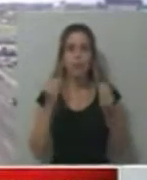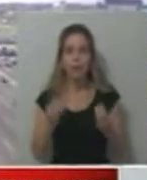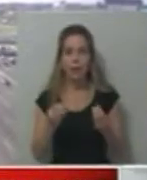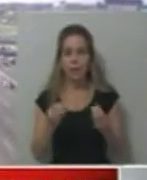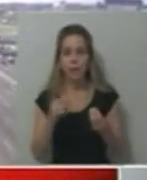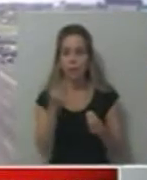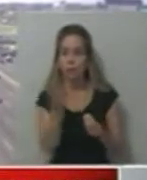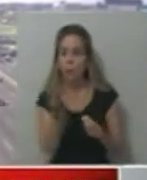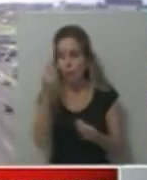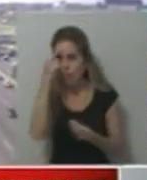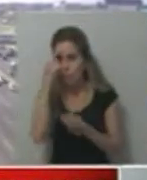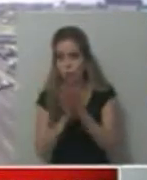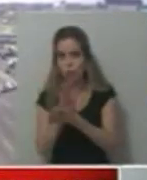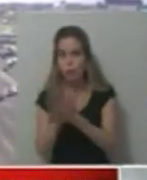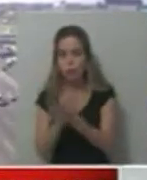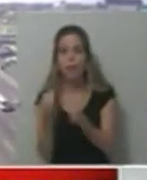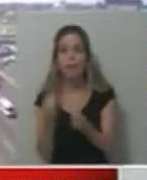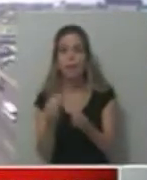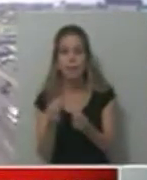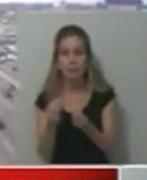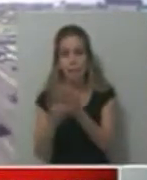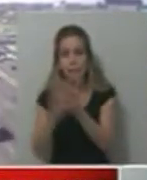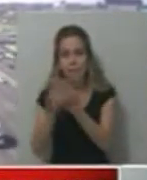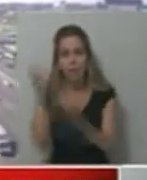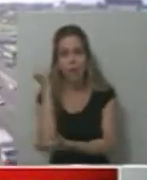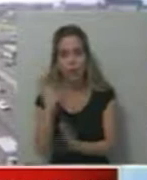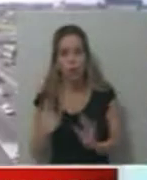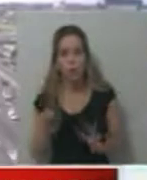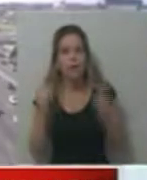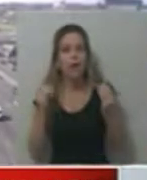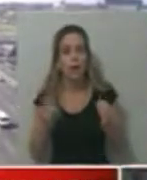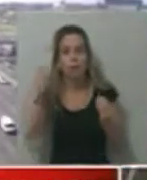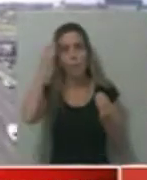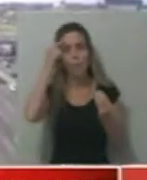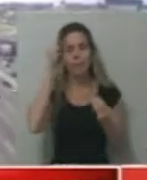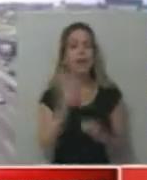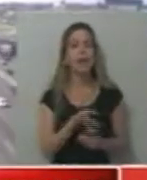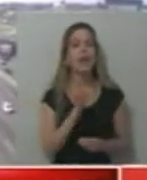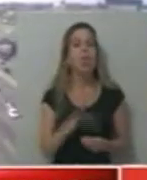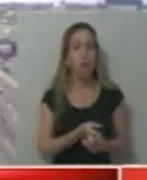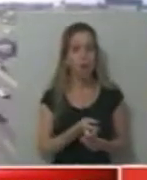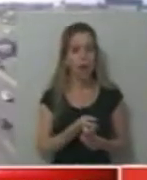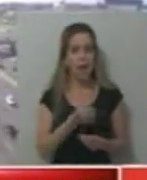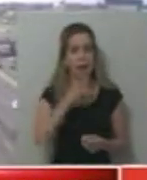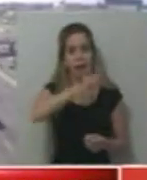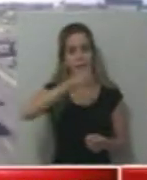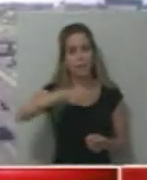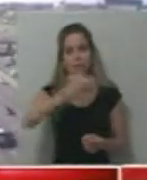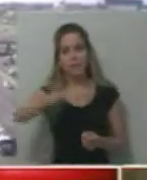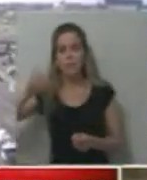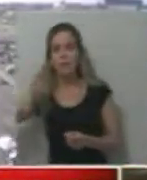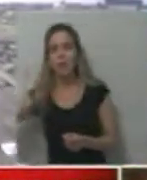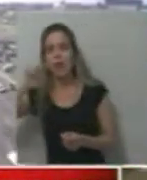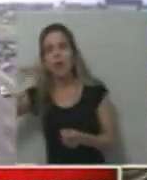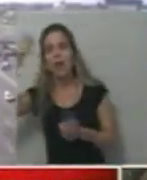piensan resolverlo? Me dijo a mí una persona cercana a Kicillof, plata afuera. No va a haber desdoblamiento. Esto no lo, hay, yo, recién yo, lo confirmó